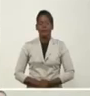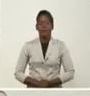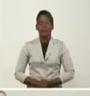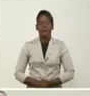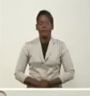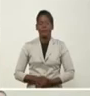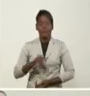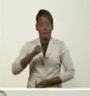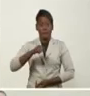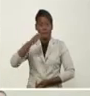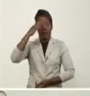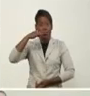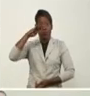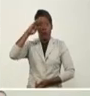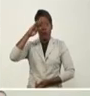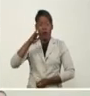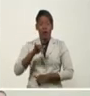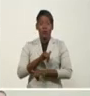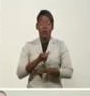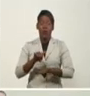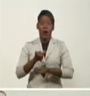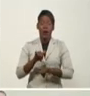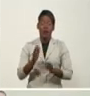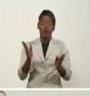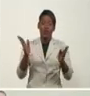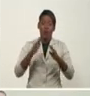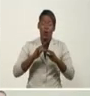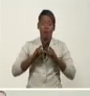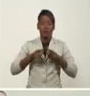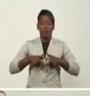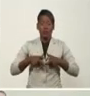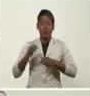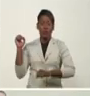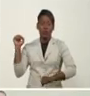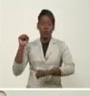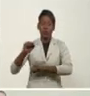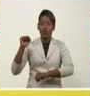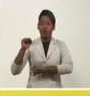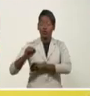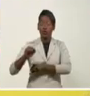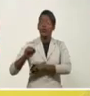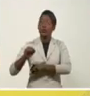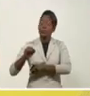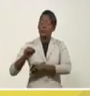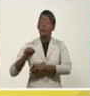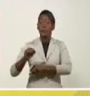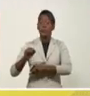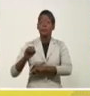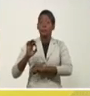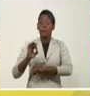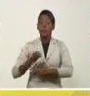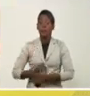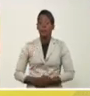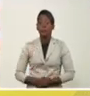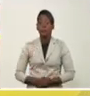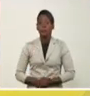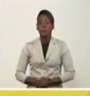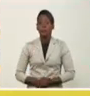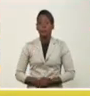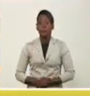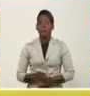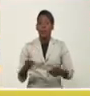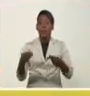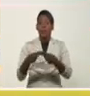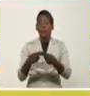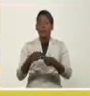Y Cuba se despidió sin medallas en el Máster de Judo celebrado en Doha, Qatar. En el cierre de las acciones, la mayor de las Antillas no